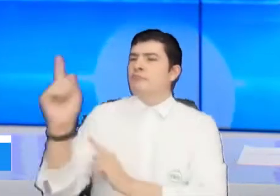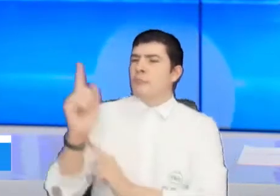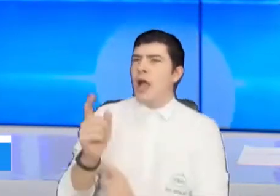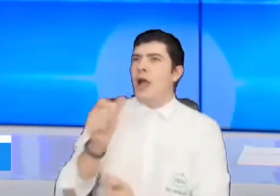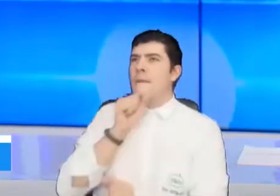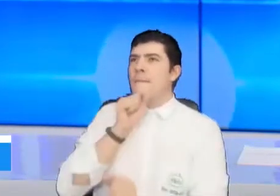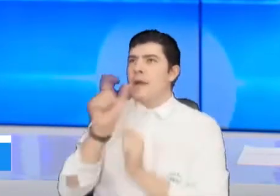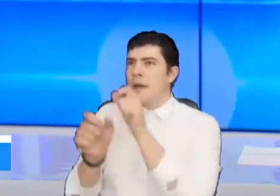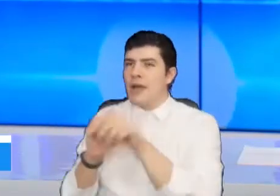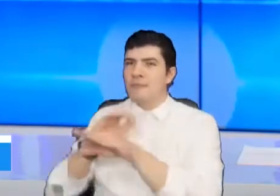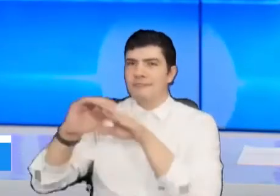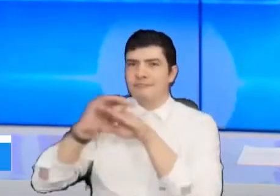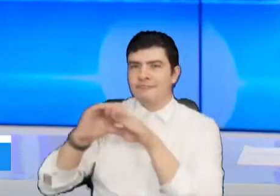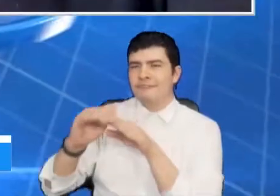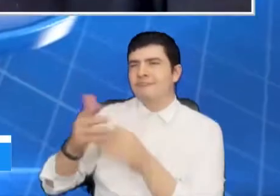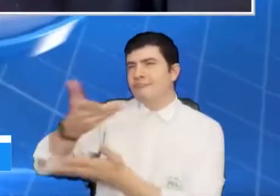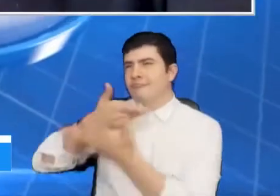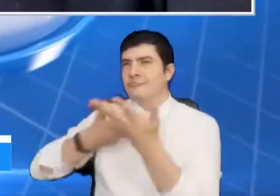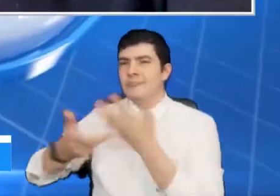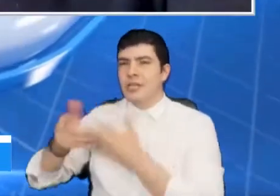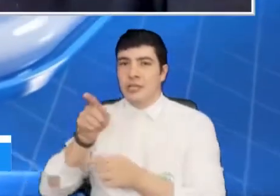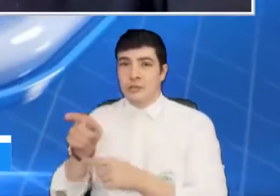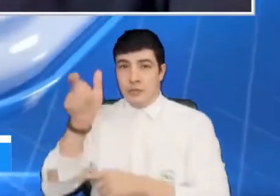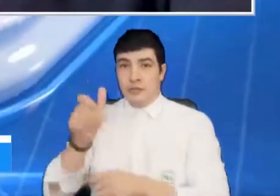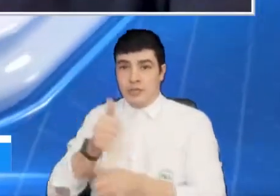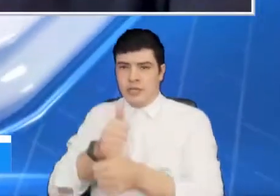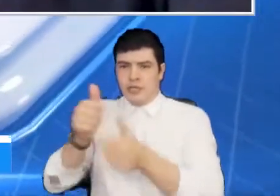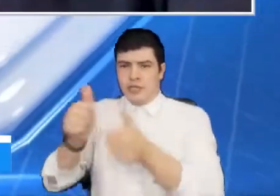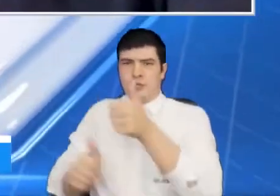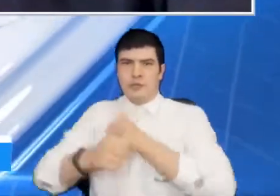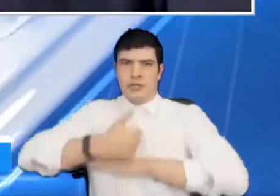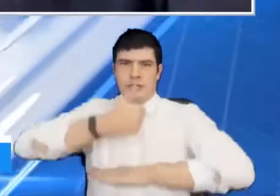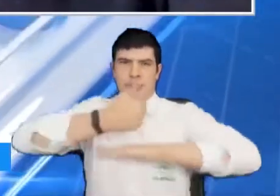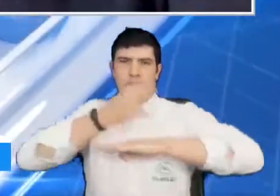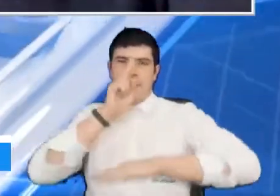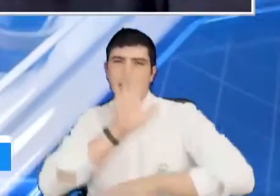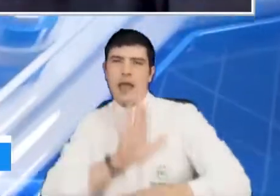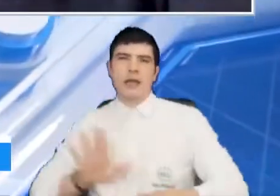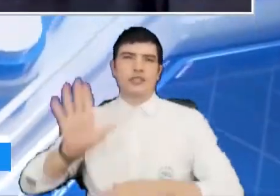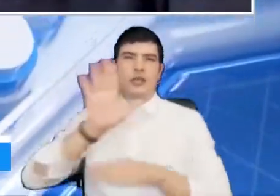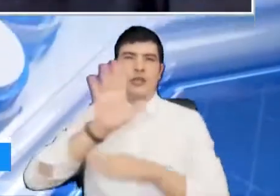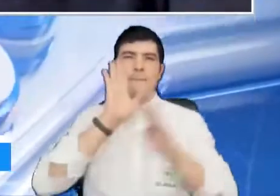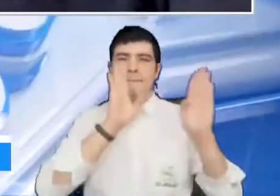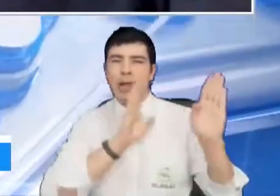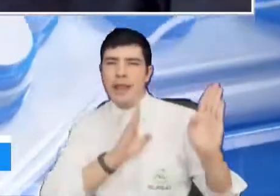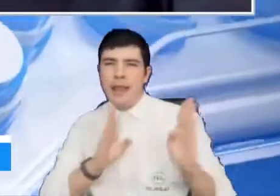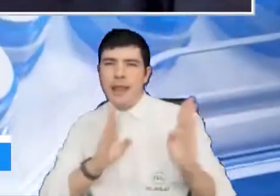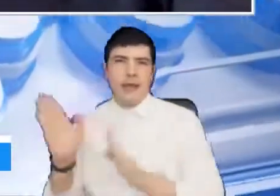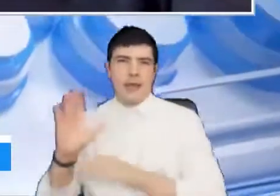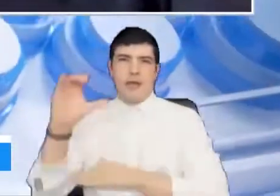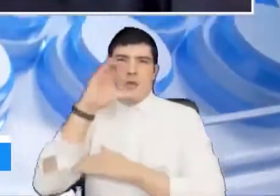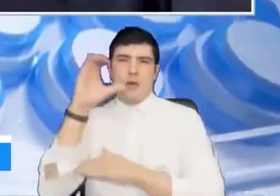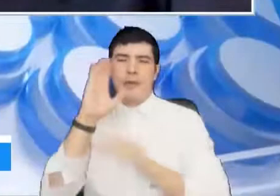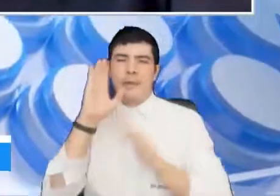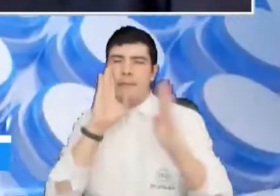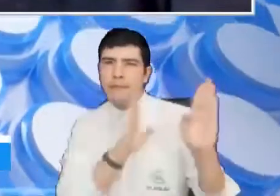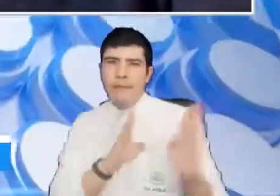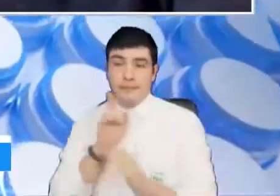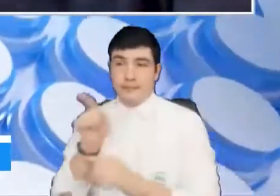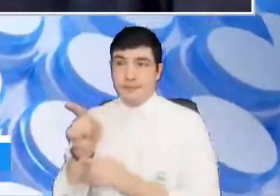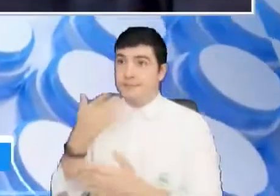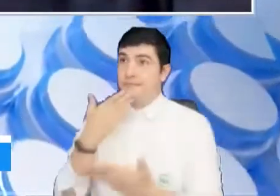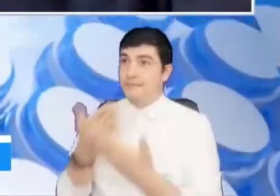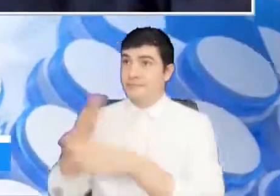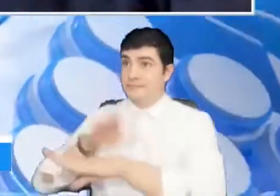el señor Daniel Gómez, es el subdirector nacional de planeación. Señor Daniel, buenas tardes, bienvenido a Oriente Noticias. Buenas tardes, muchas gracias por la